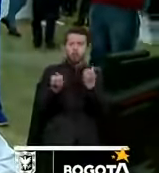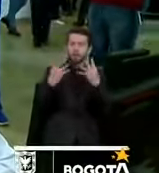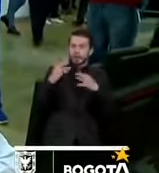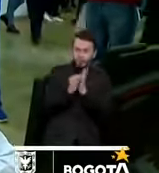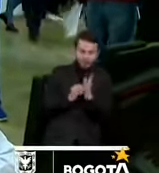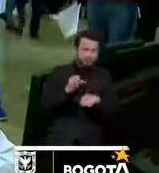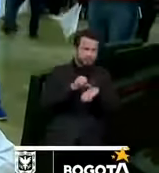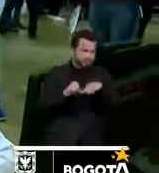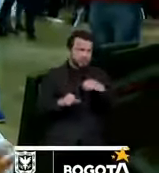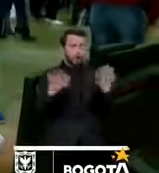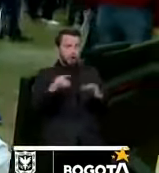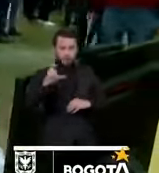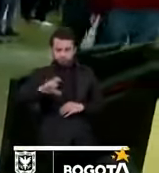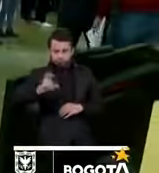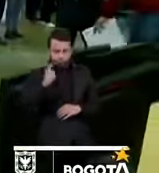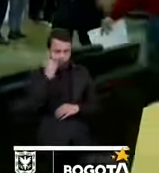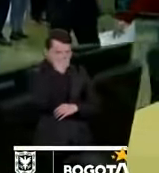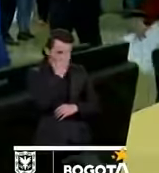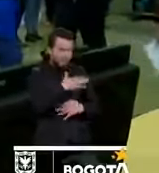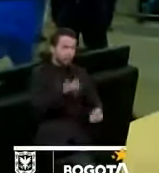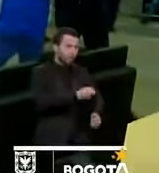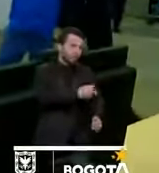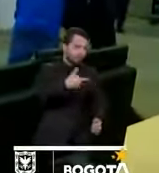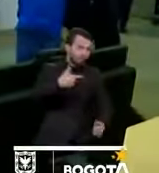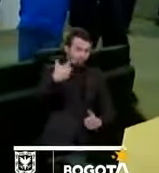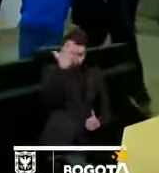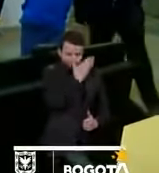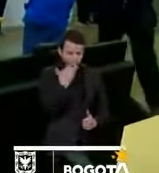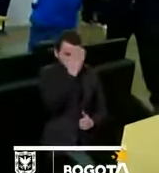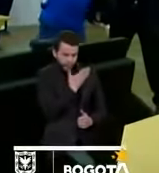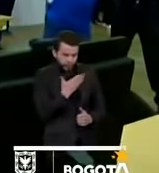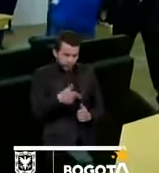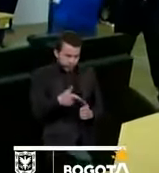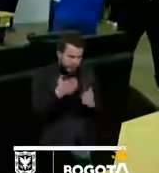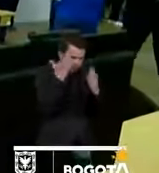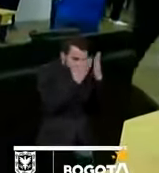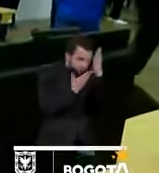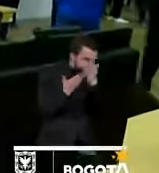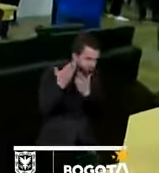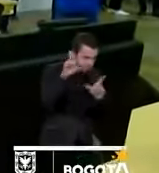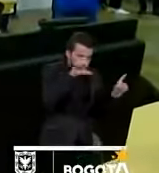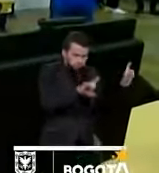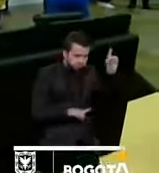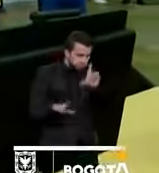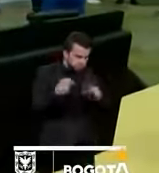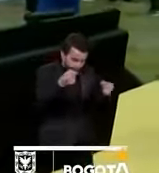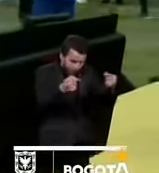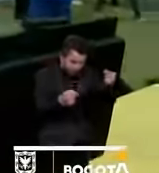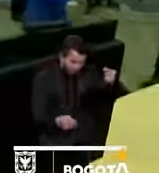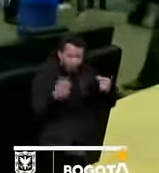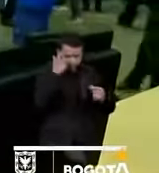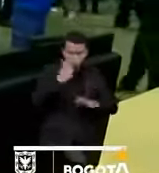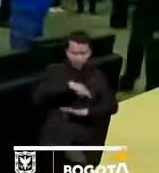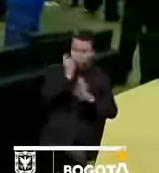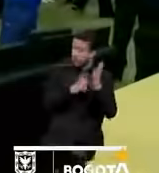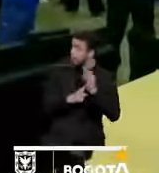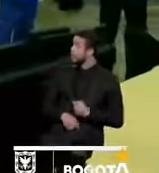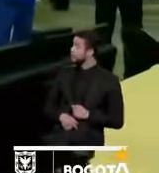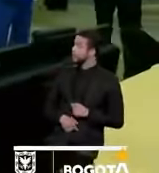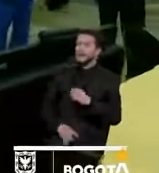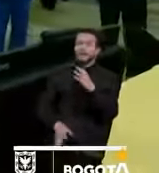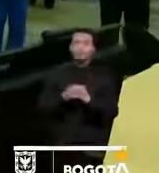¿Qué resultados tiene? ¿Qué resultados tiene? Perdón. Los resultados que se le ha hecho y la misma paciente, pues es un ejemplo. Tenemos también el reporte de las imágenes que se